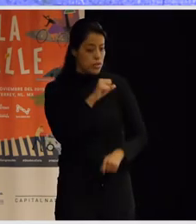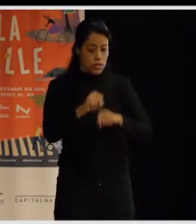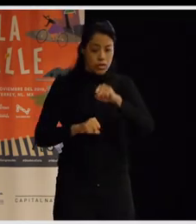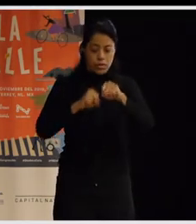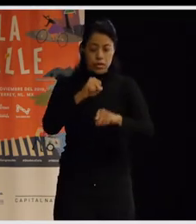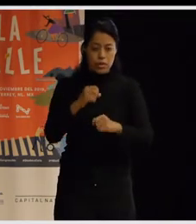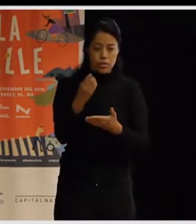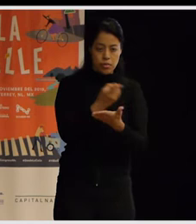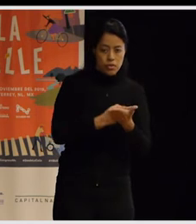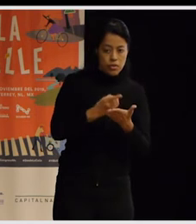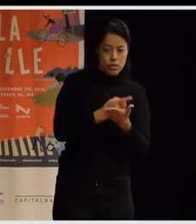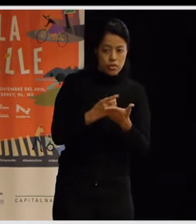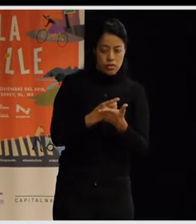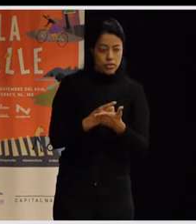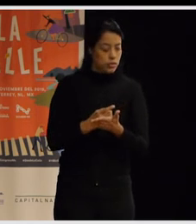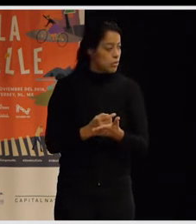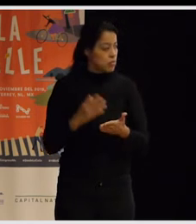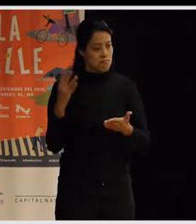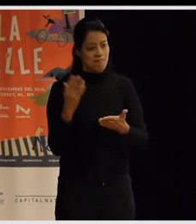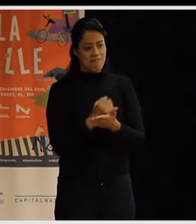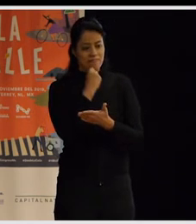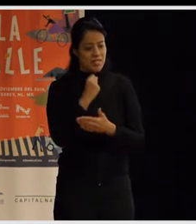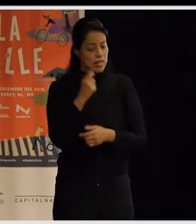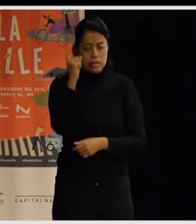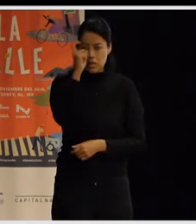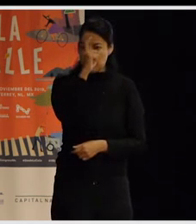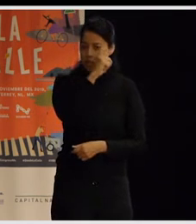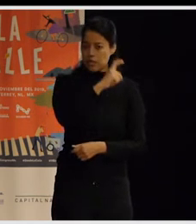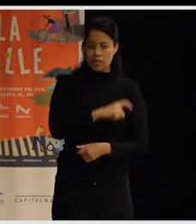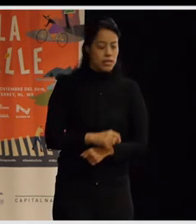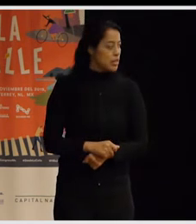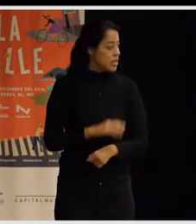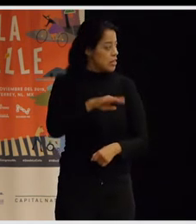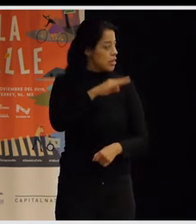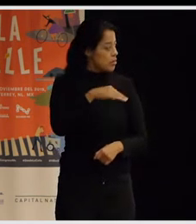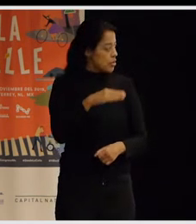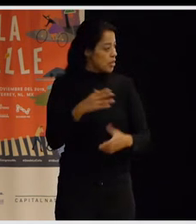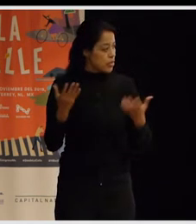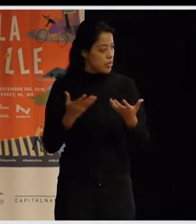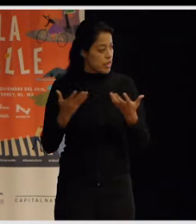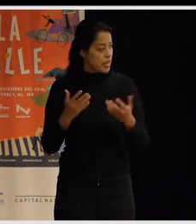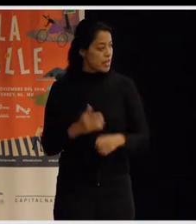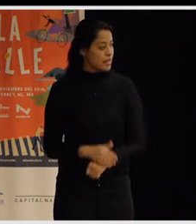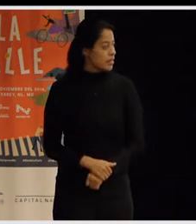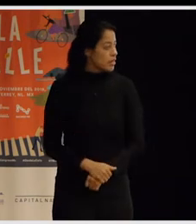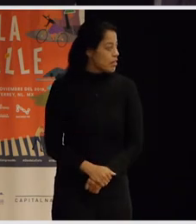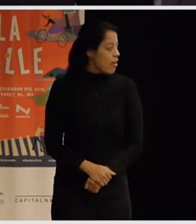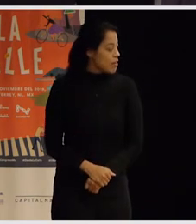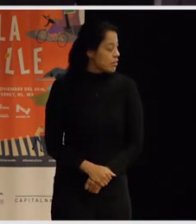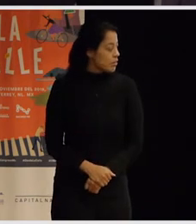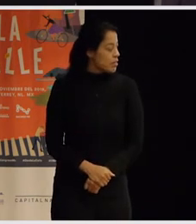dibujos que también son totalmente un éxito son tales muy difíciles de hacer porque es literal estar buscando que saleh las ciudades son cajas